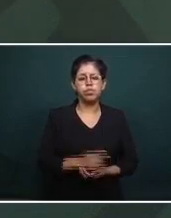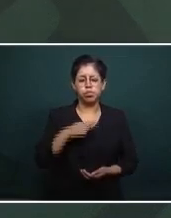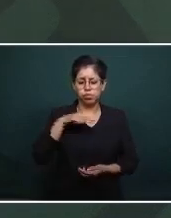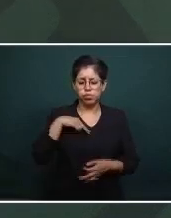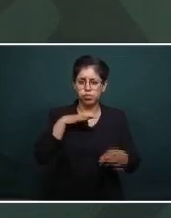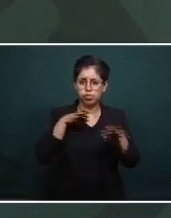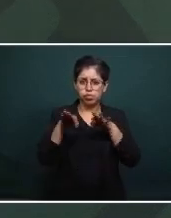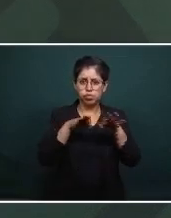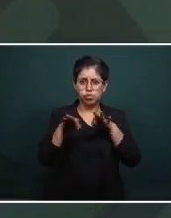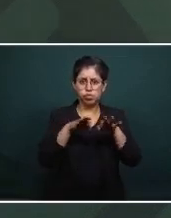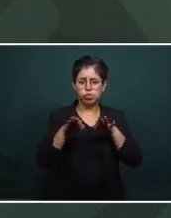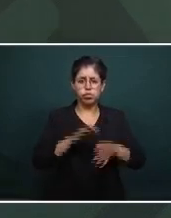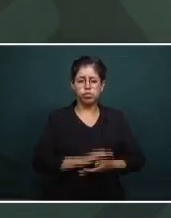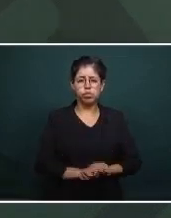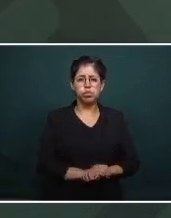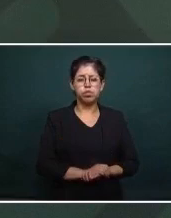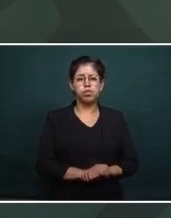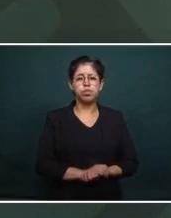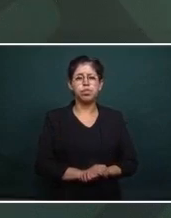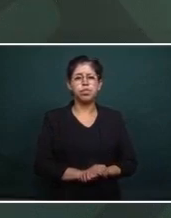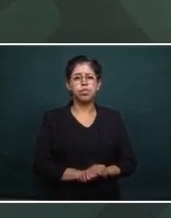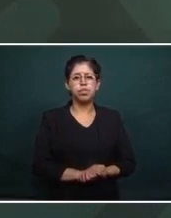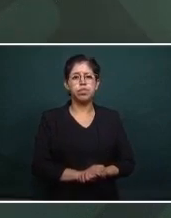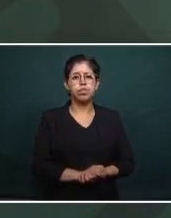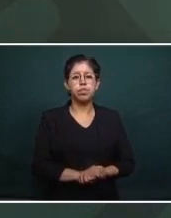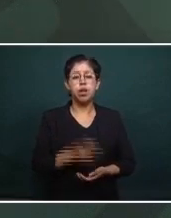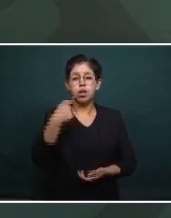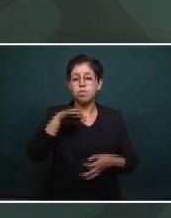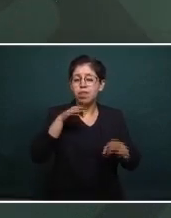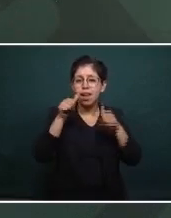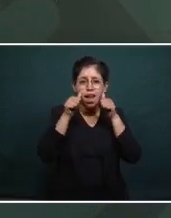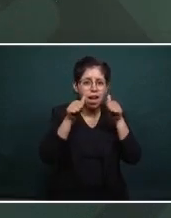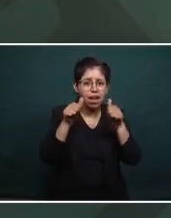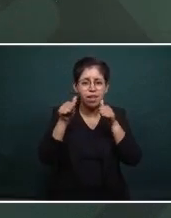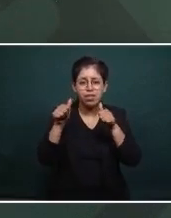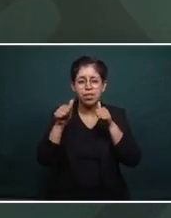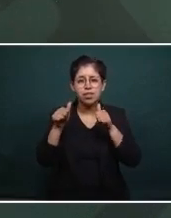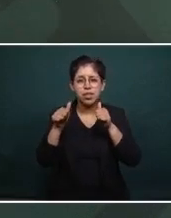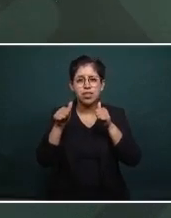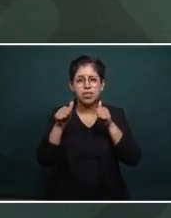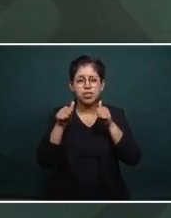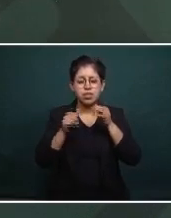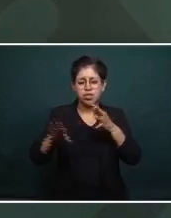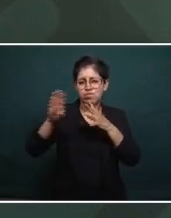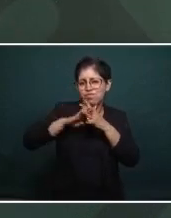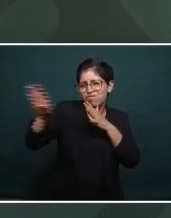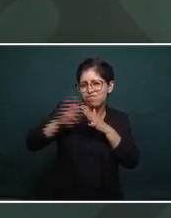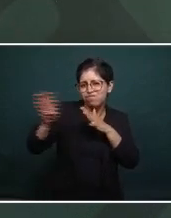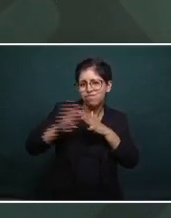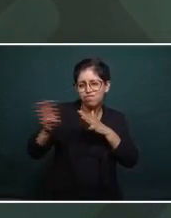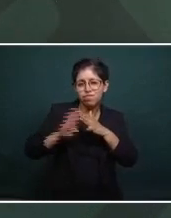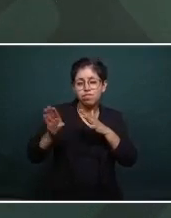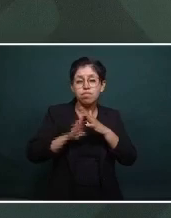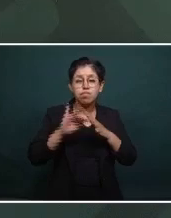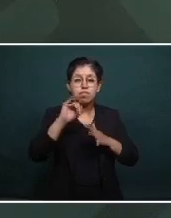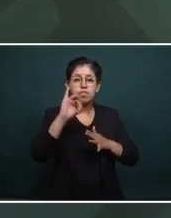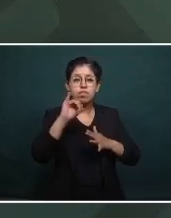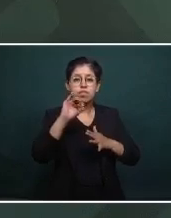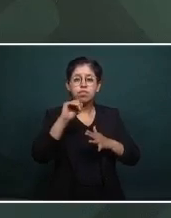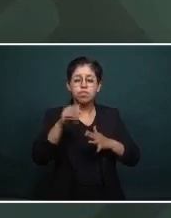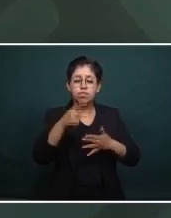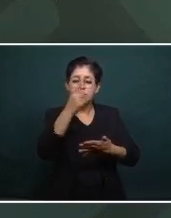trabajando en un plan para atender el fenómeno migratorio. Es un plan